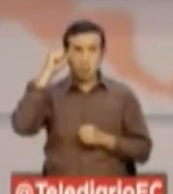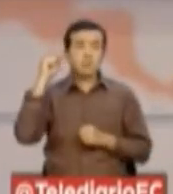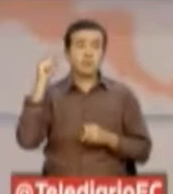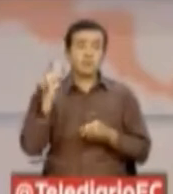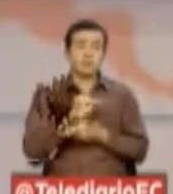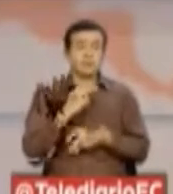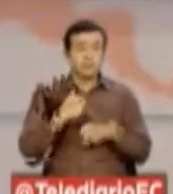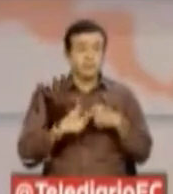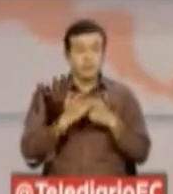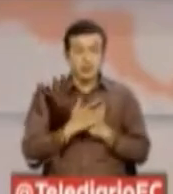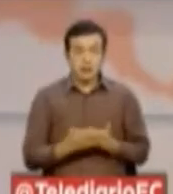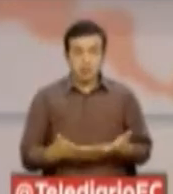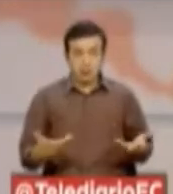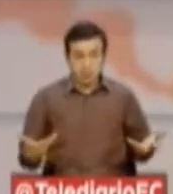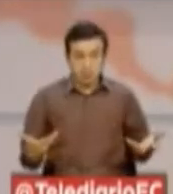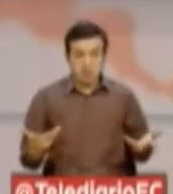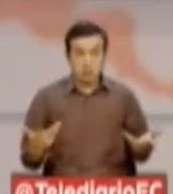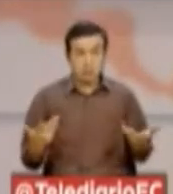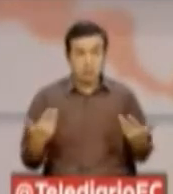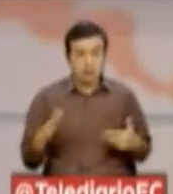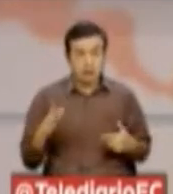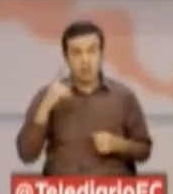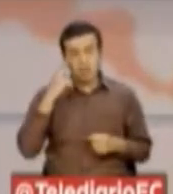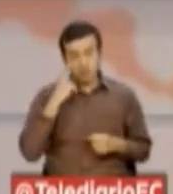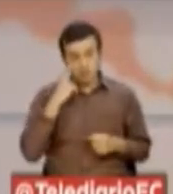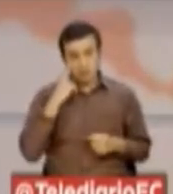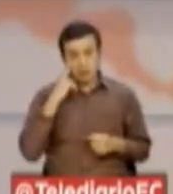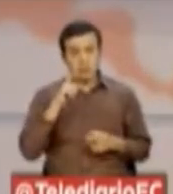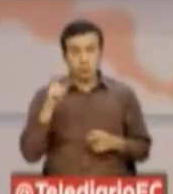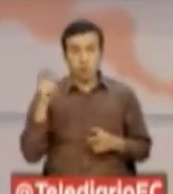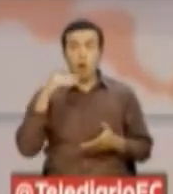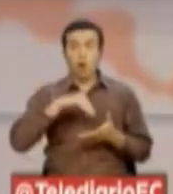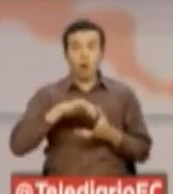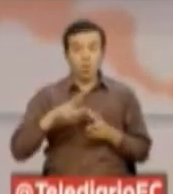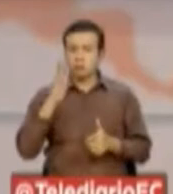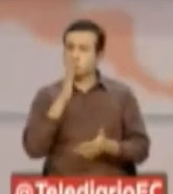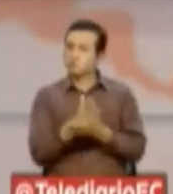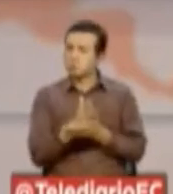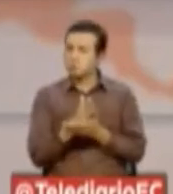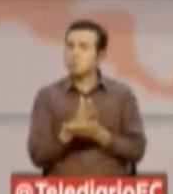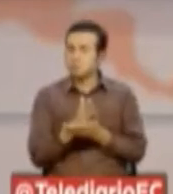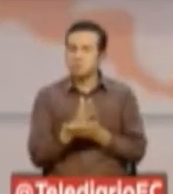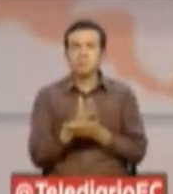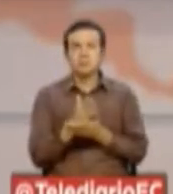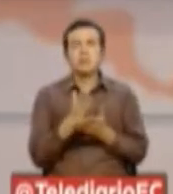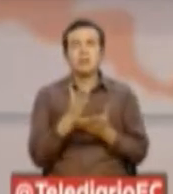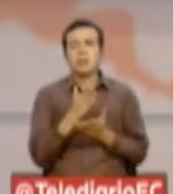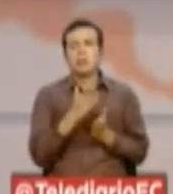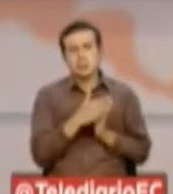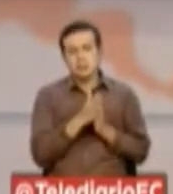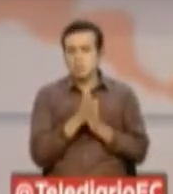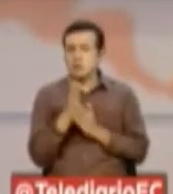va a permitir el crear mecanismos que impidan que eso vuelva a suceder y sobre todo reconducir los recursos del estado